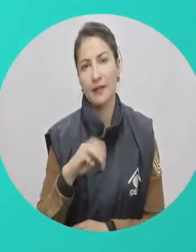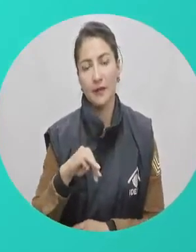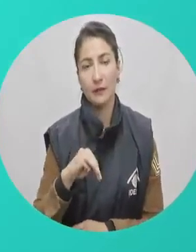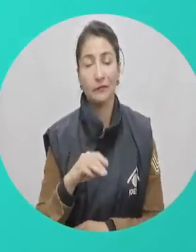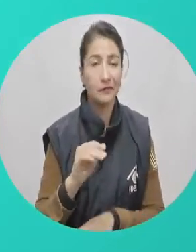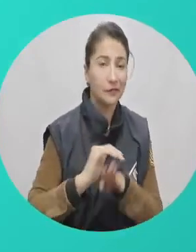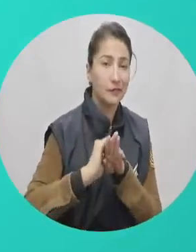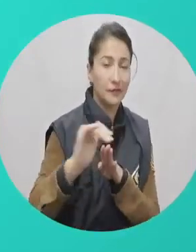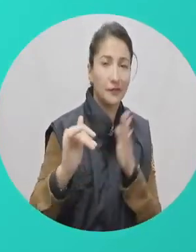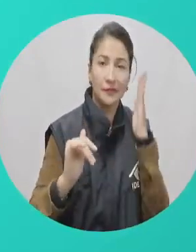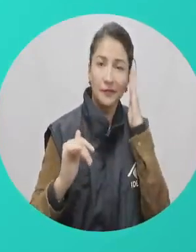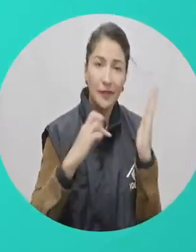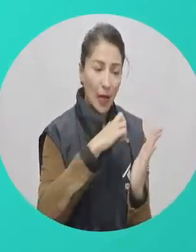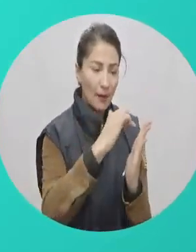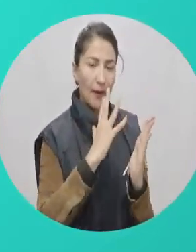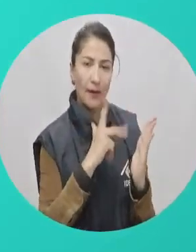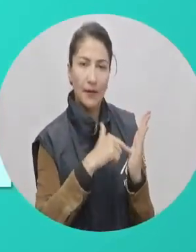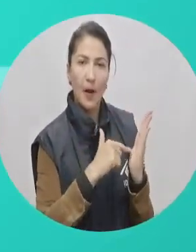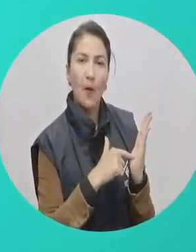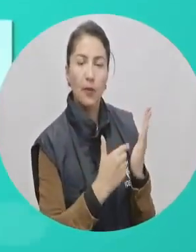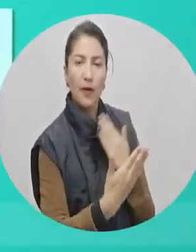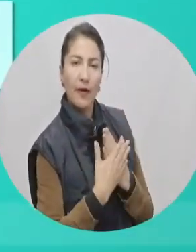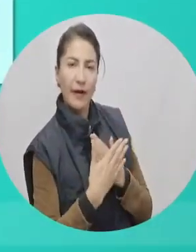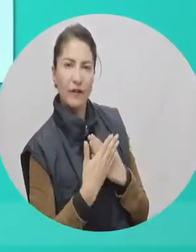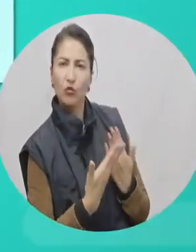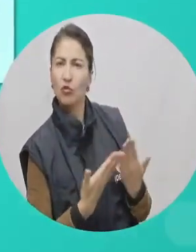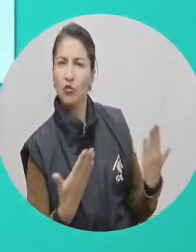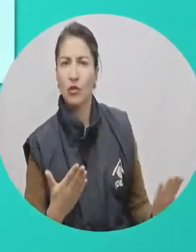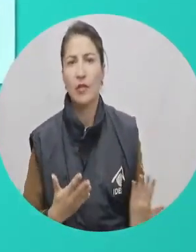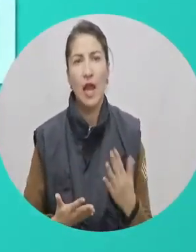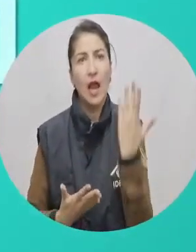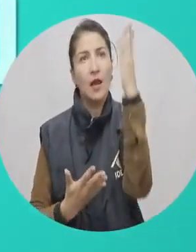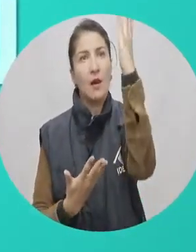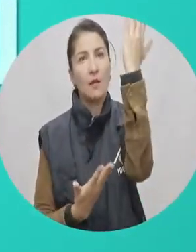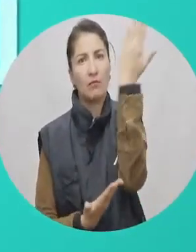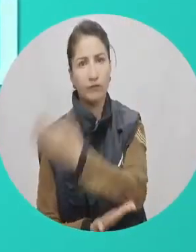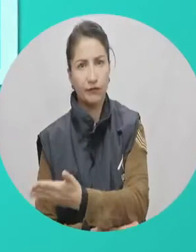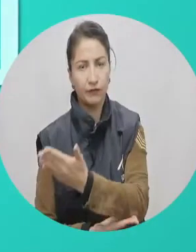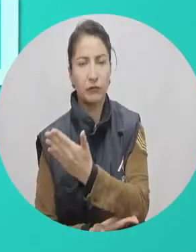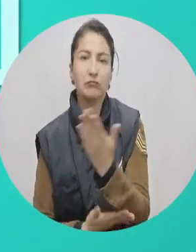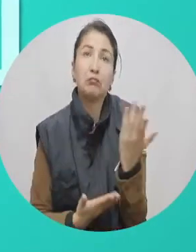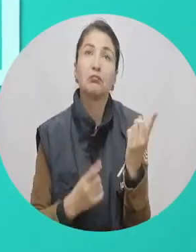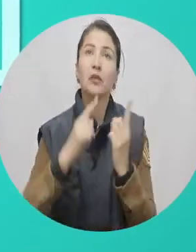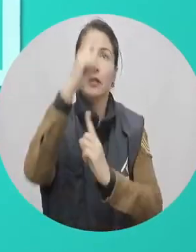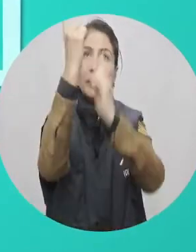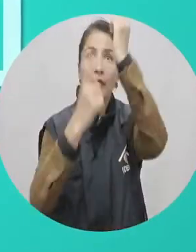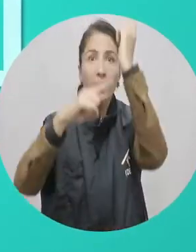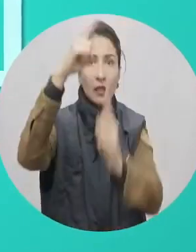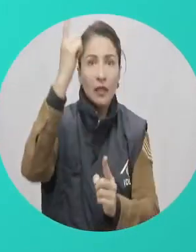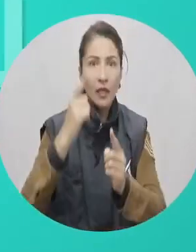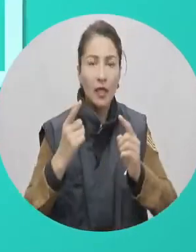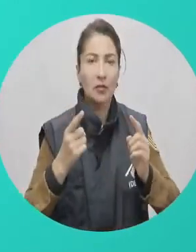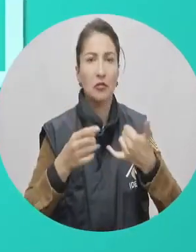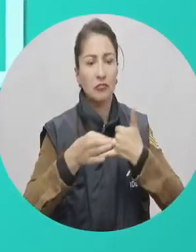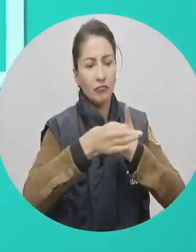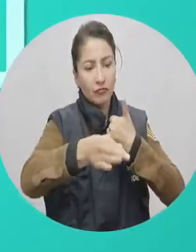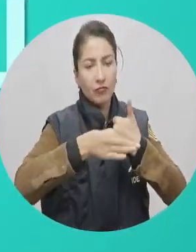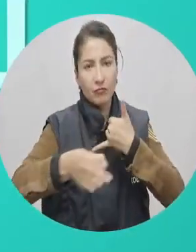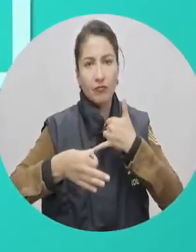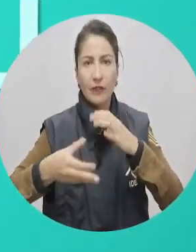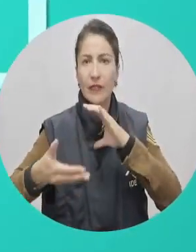www.idean.gov.co. Te invitamos a consultar la aplicación Mi Pronóstico del IDEAM, ahora con información sobre deforestación,